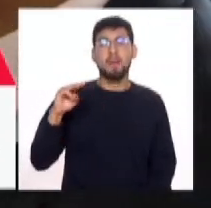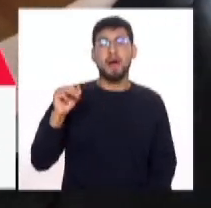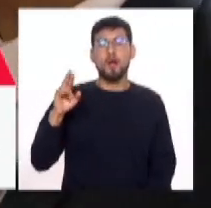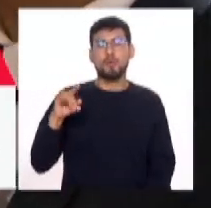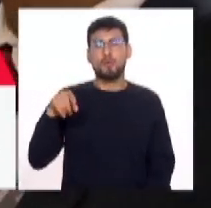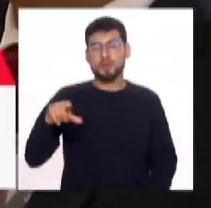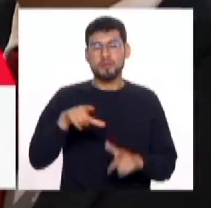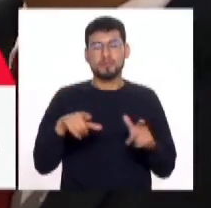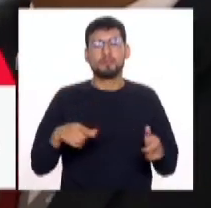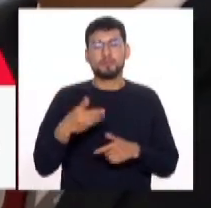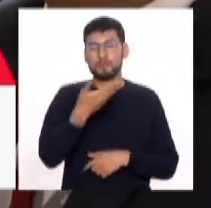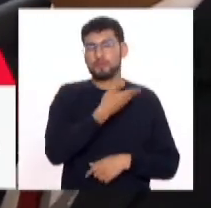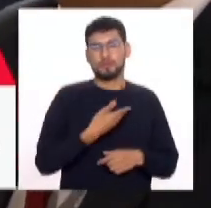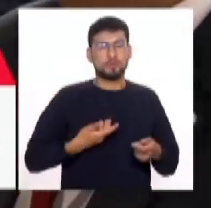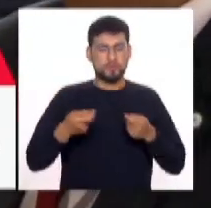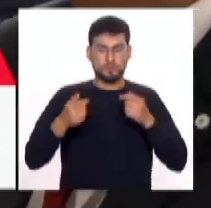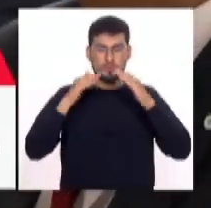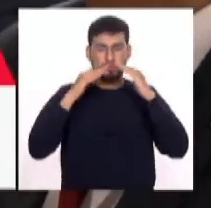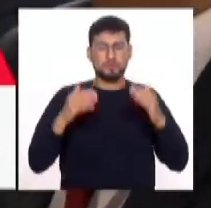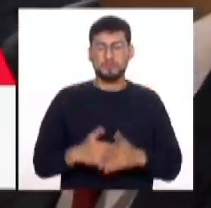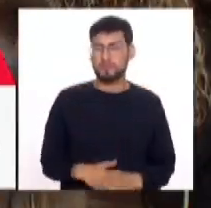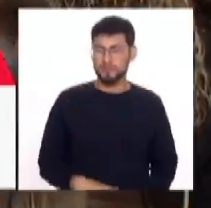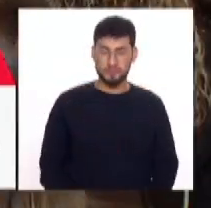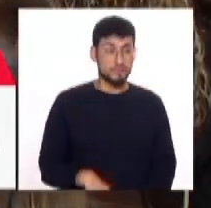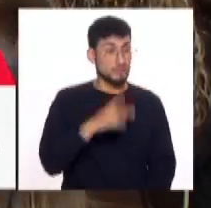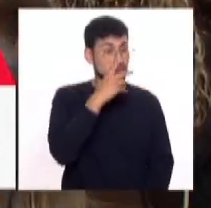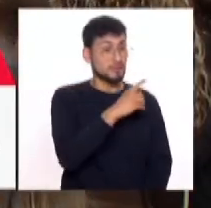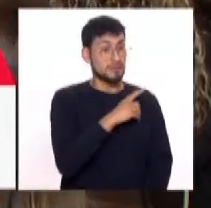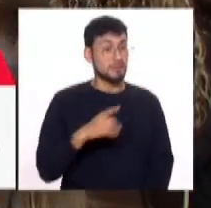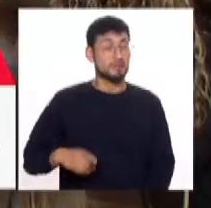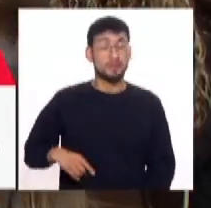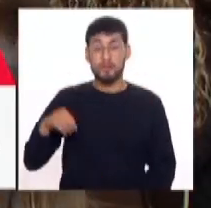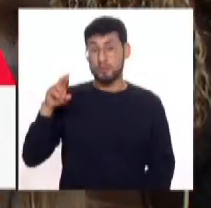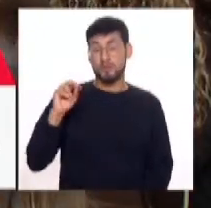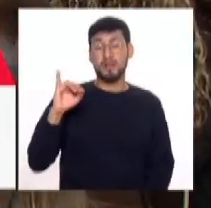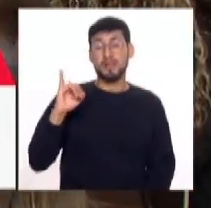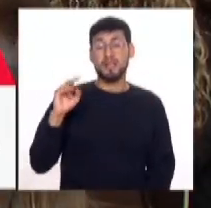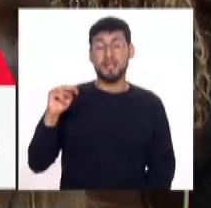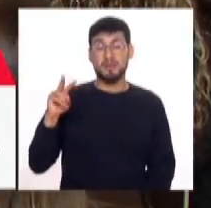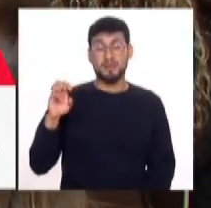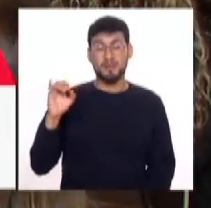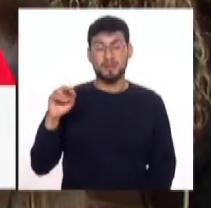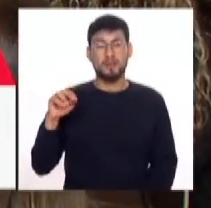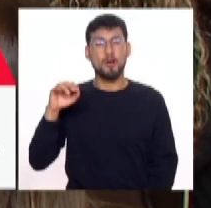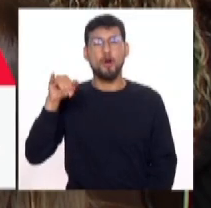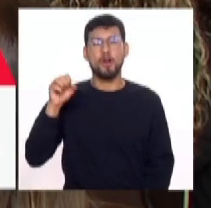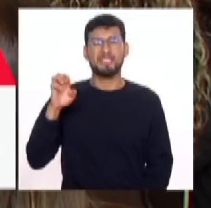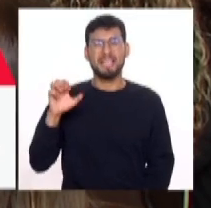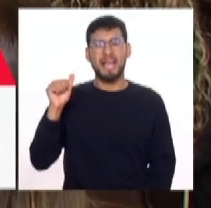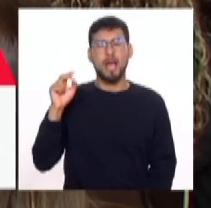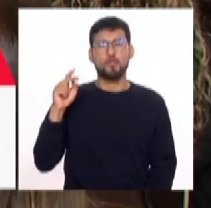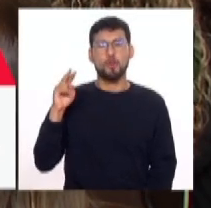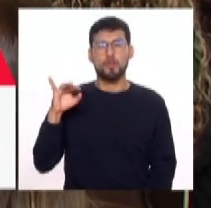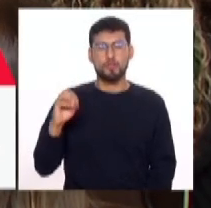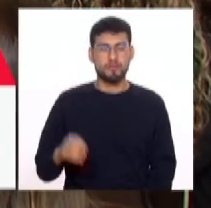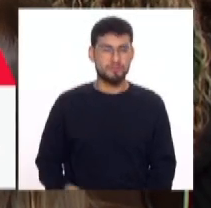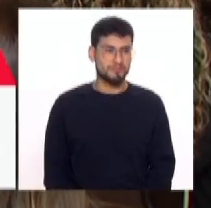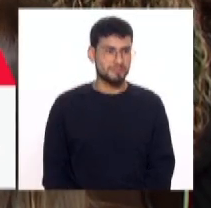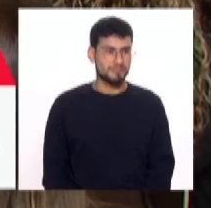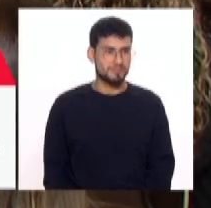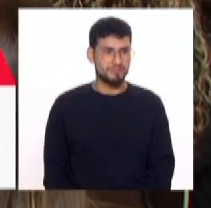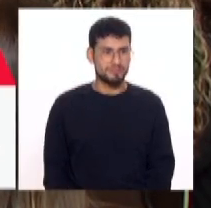de Gobierno. Ahora escucharemos al director ejecutivo de Pro Inversión, José Antonio Salardi.